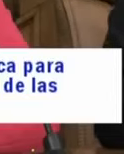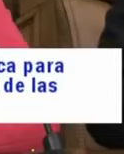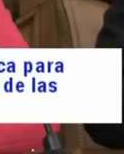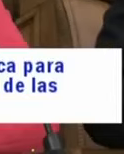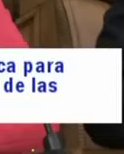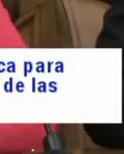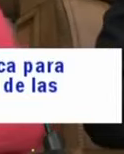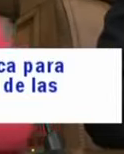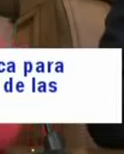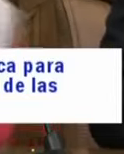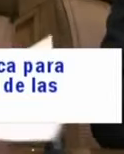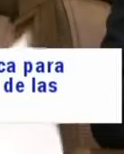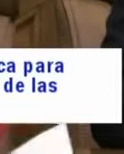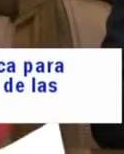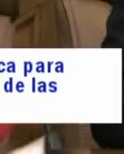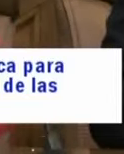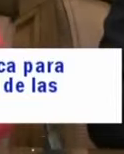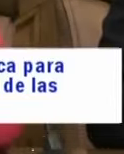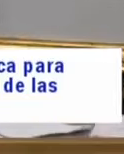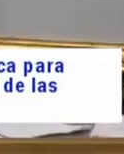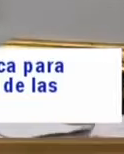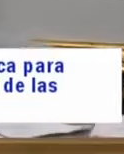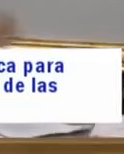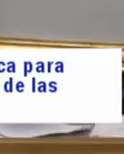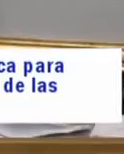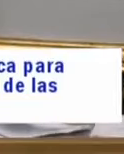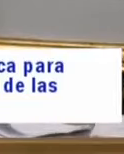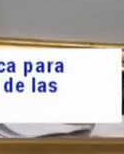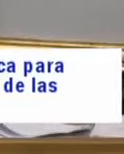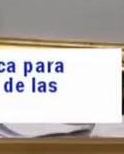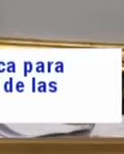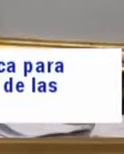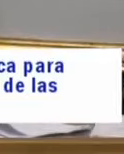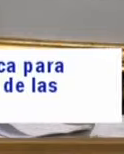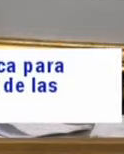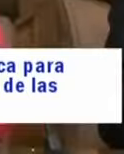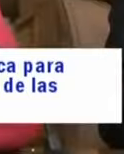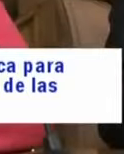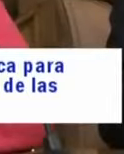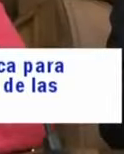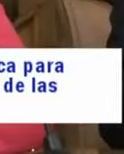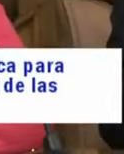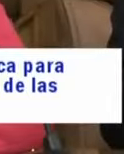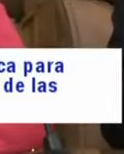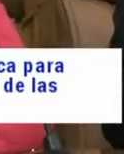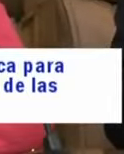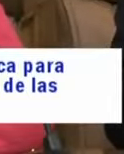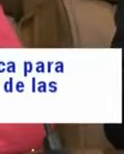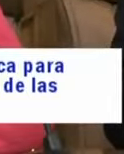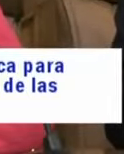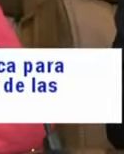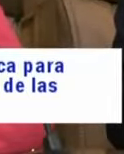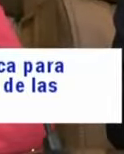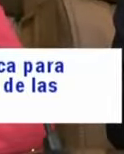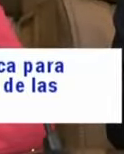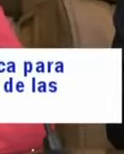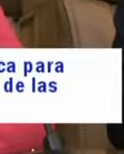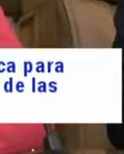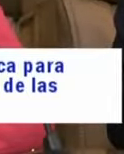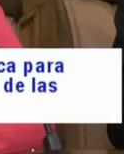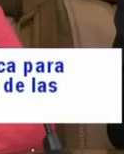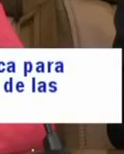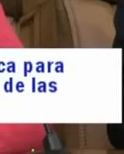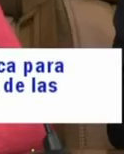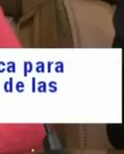Es todo, vicepresidente. En consideración. Aprobado. Siguiente. Centésimo nonagésimo séptimo. Se